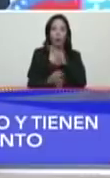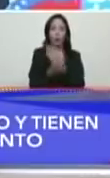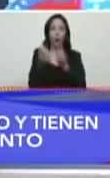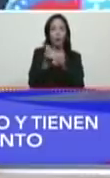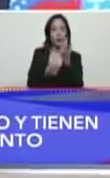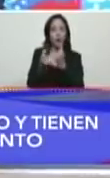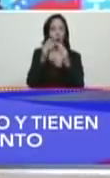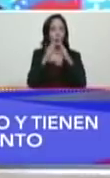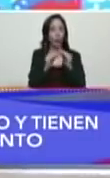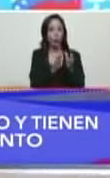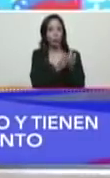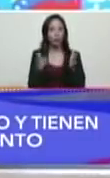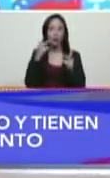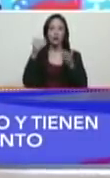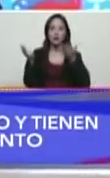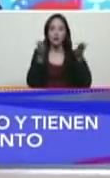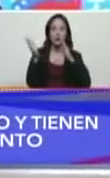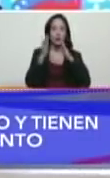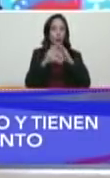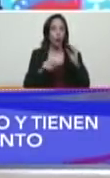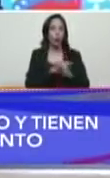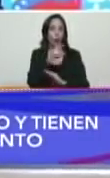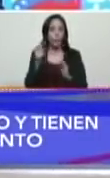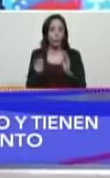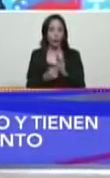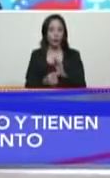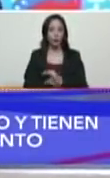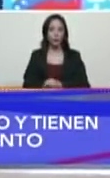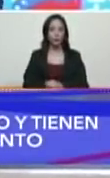financieras, logísticas,